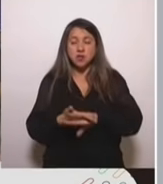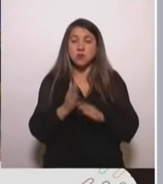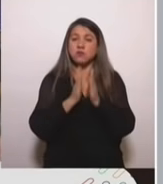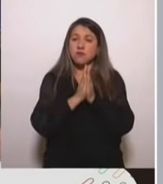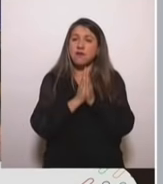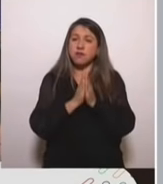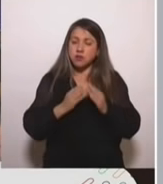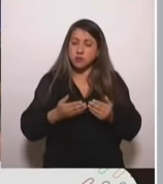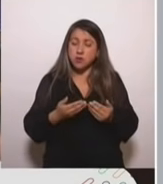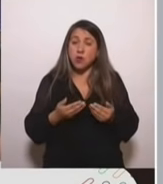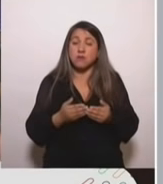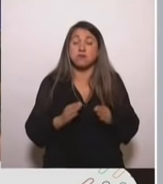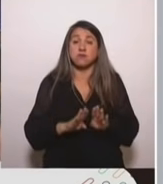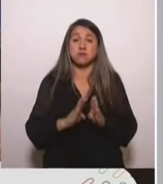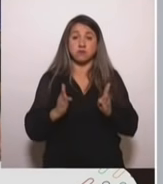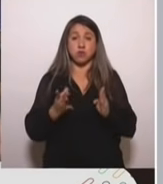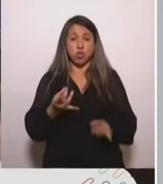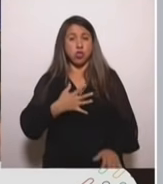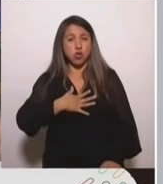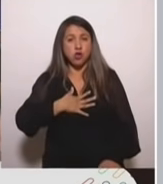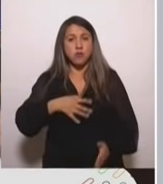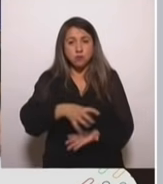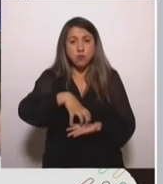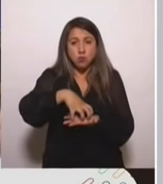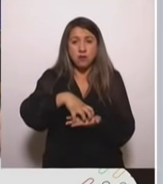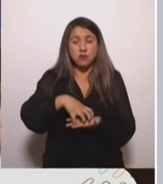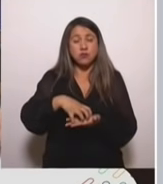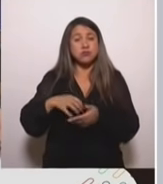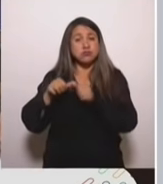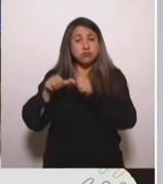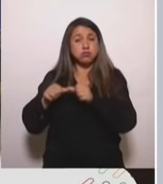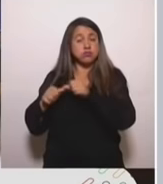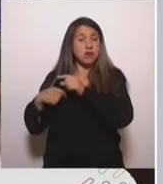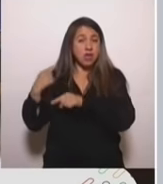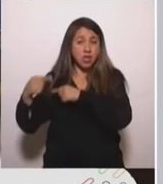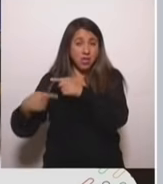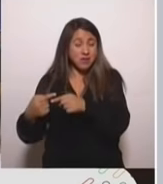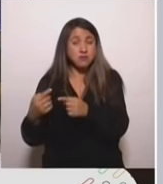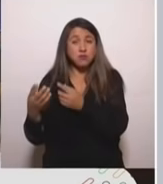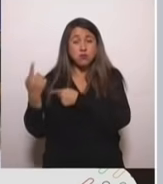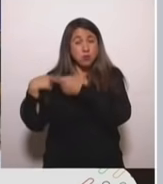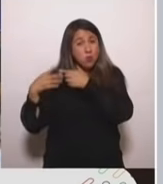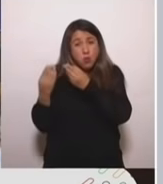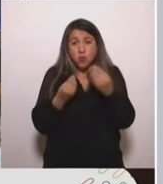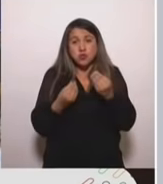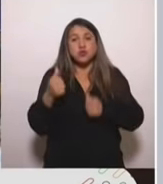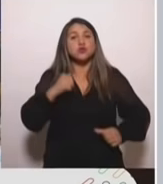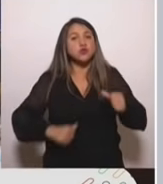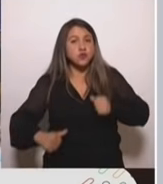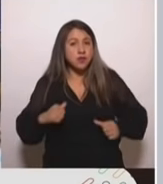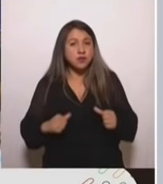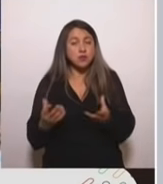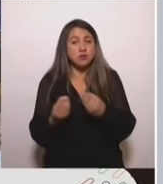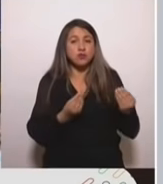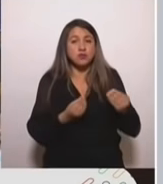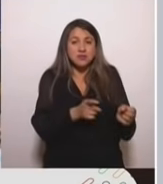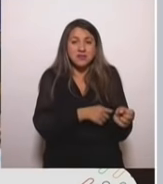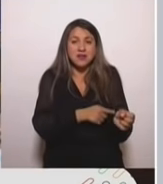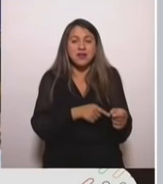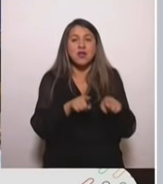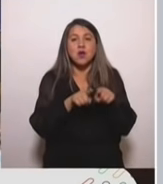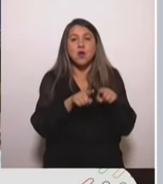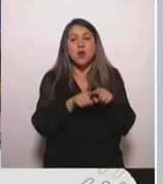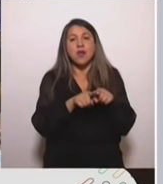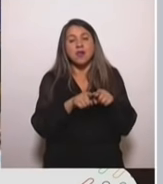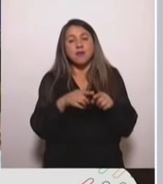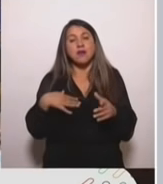finalmente uno entendería, entregan la materia prima o interpretan lo que es el sentir y finalmente también las deliberaciones de la Convención de